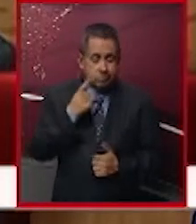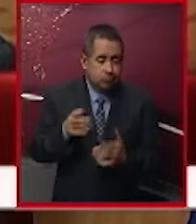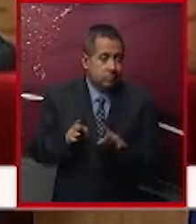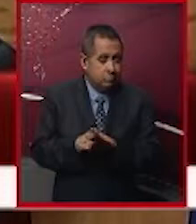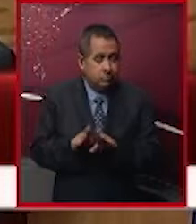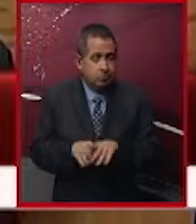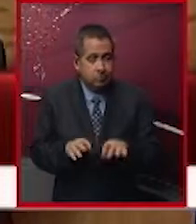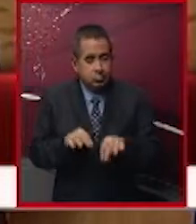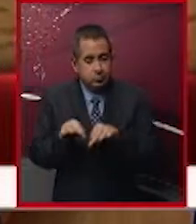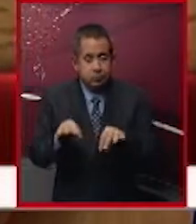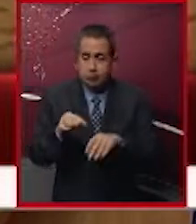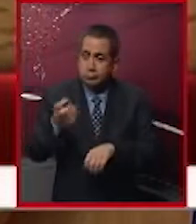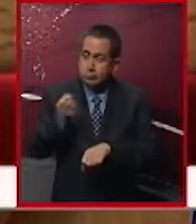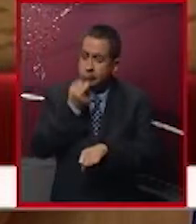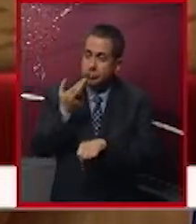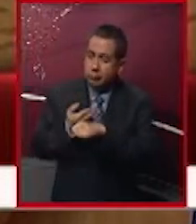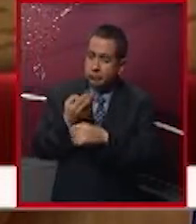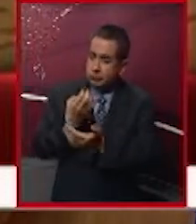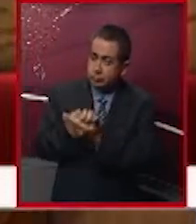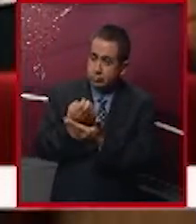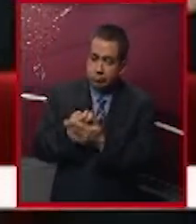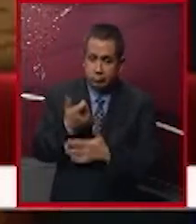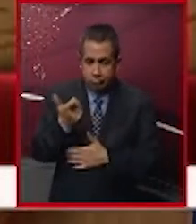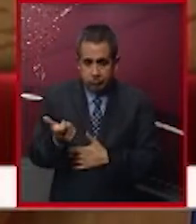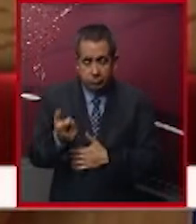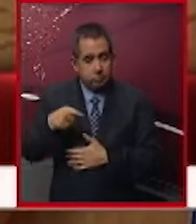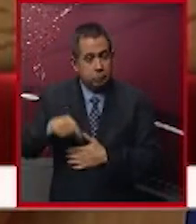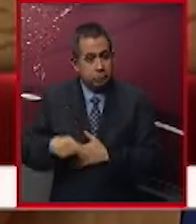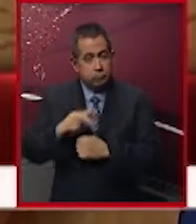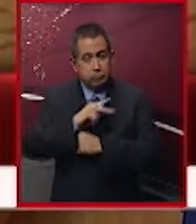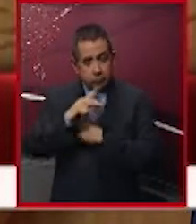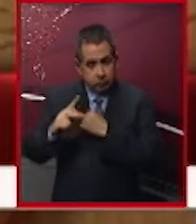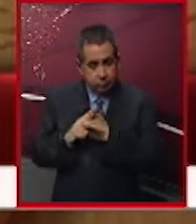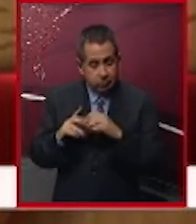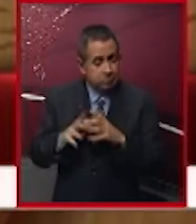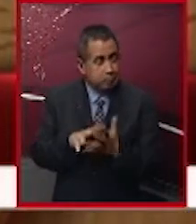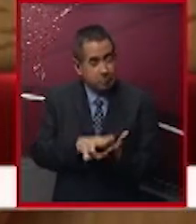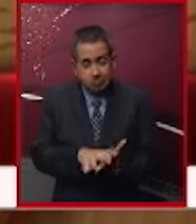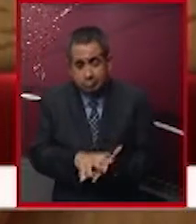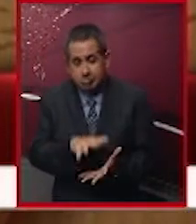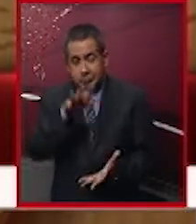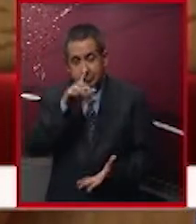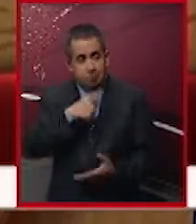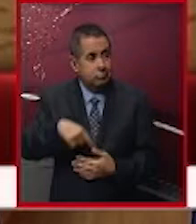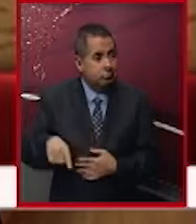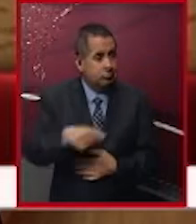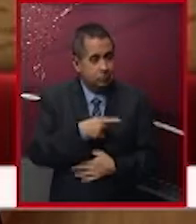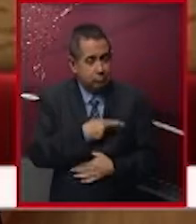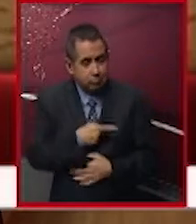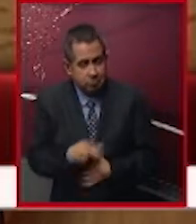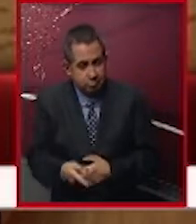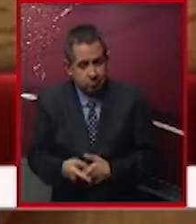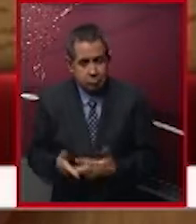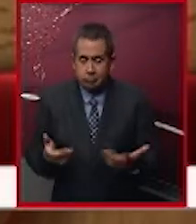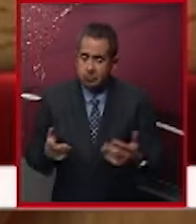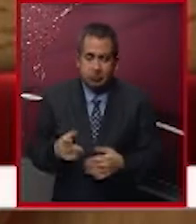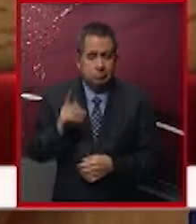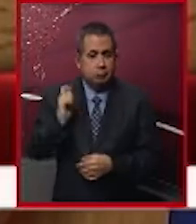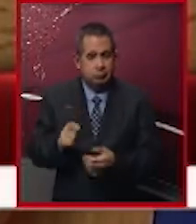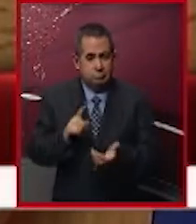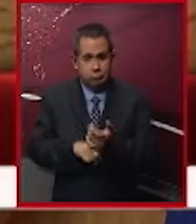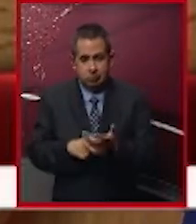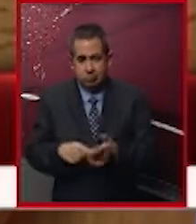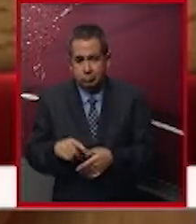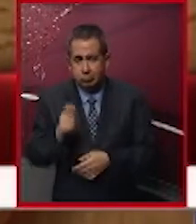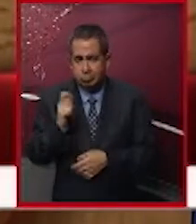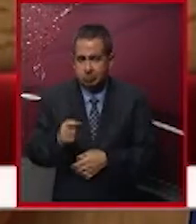trabajado como secretario de Economía en un país donde la mayoría vive en la pobreza, sin duda que